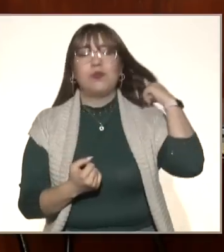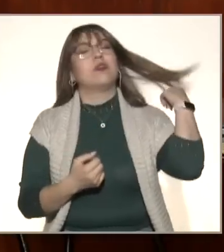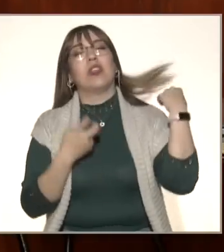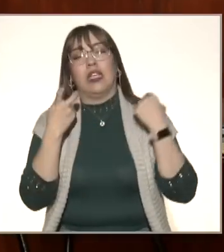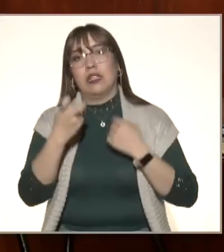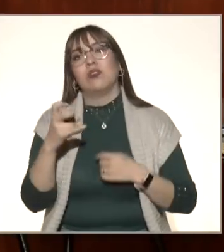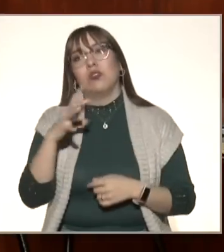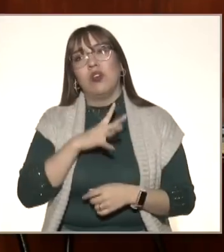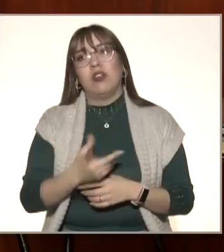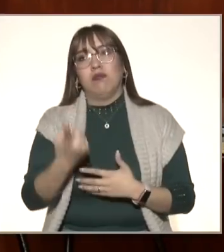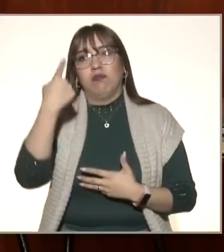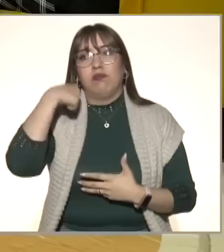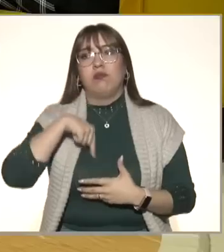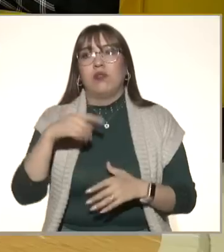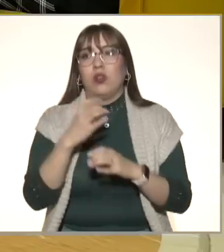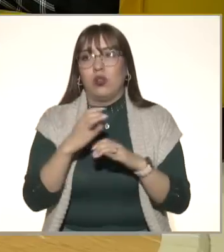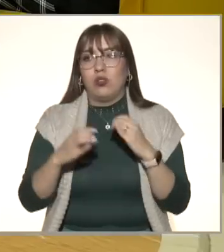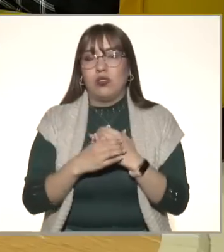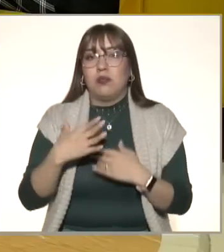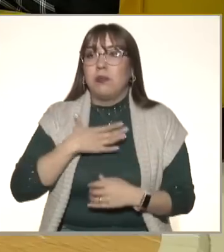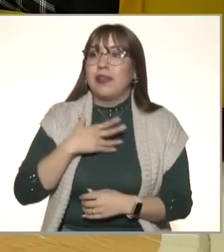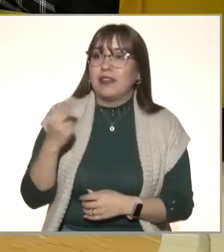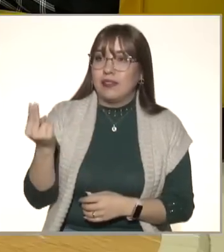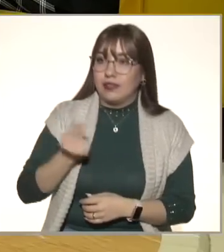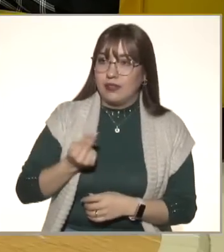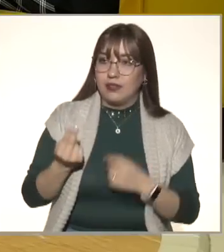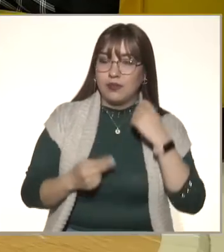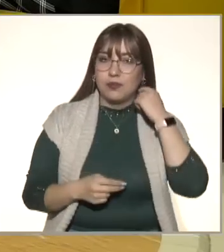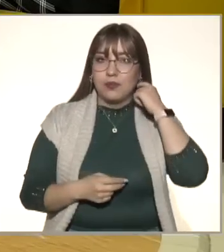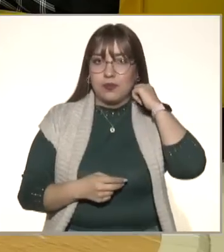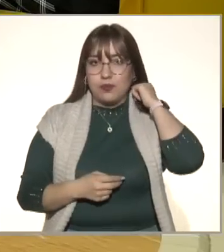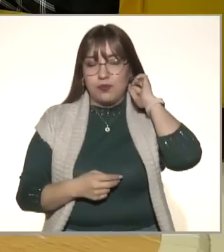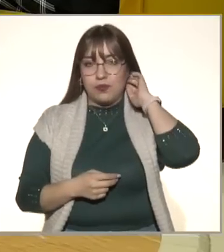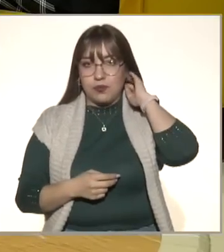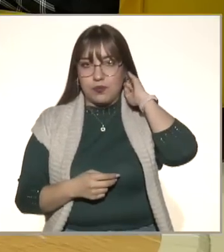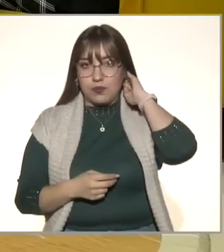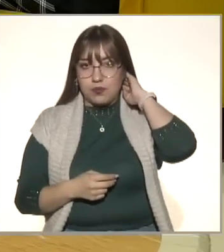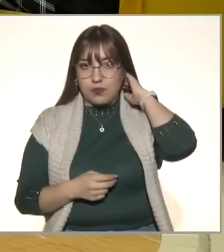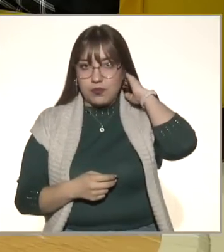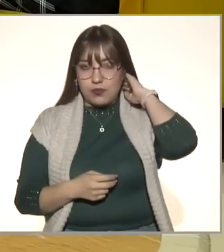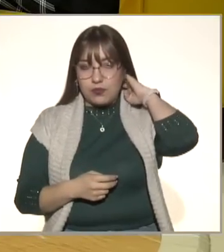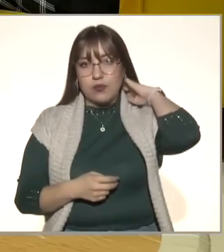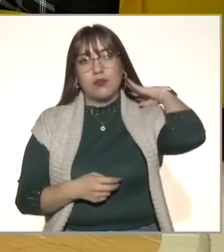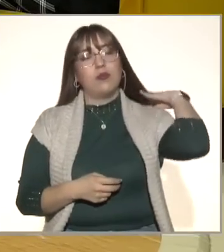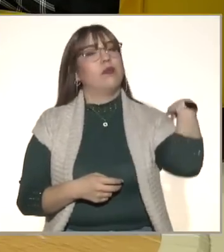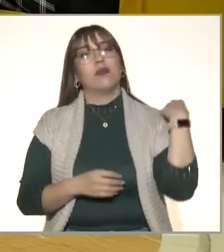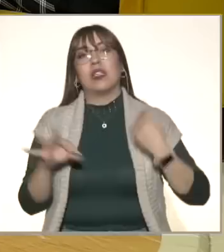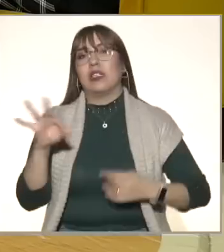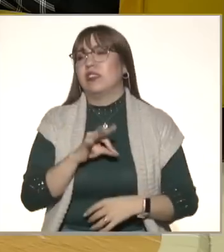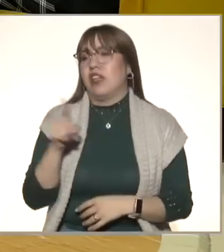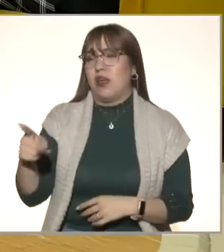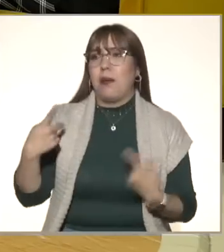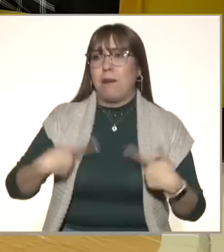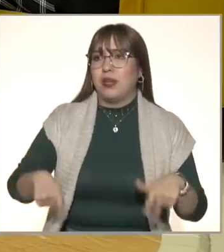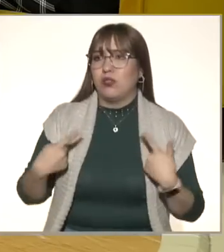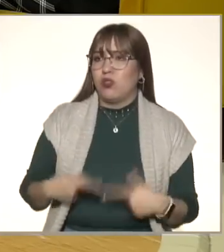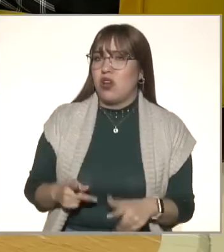nosotros, ¿no? A necesidades, por ejemplo, el cuidado, ¿no? La persona no está teniendo cuidado en lo que para mí es